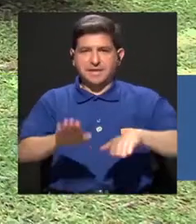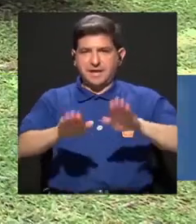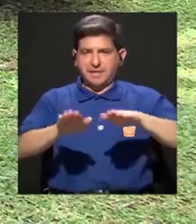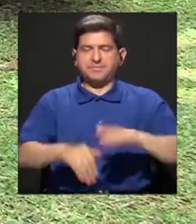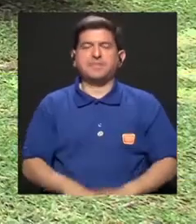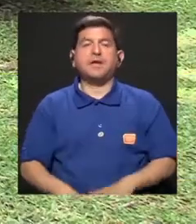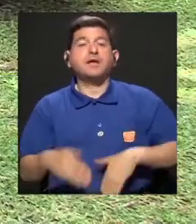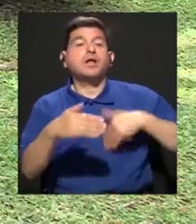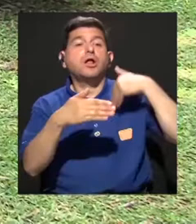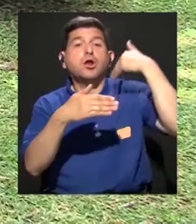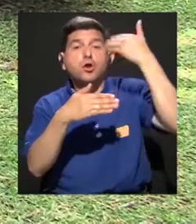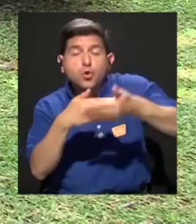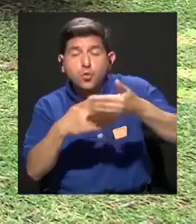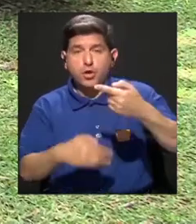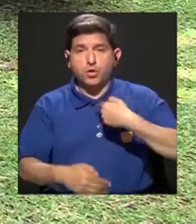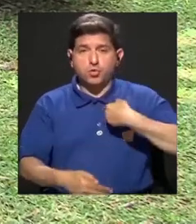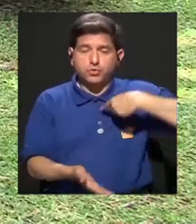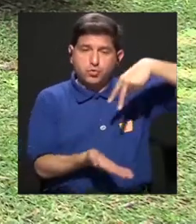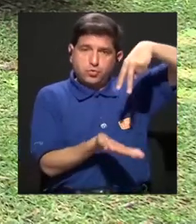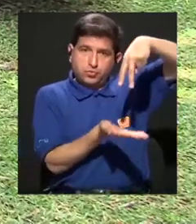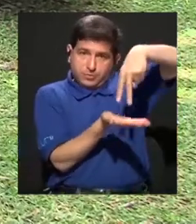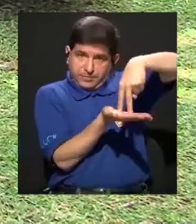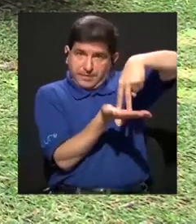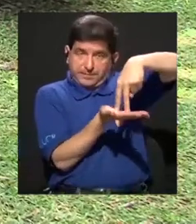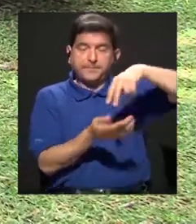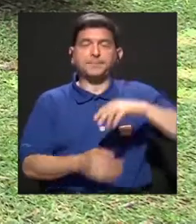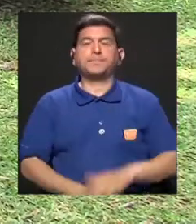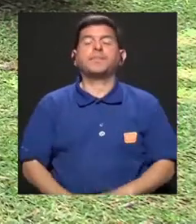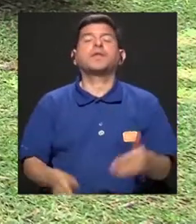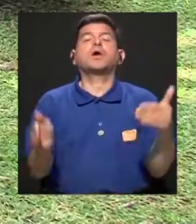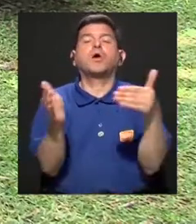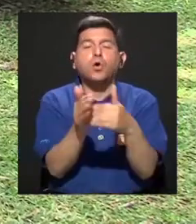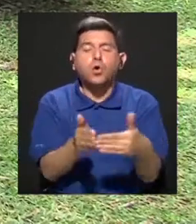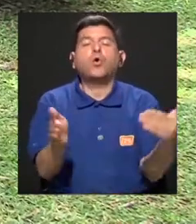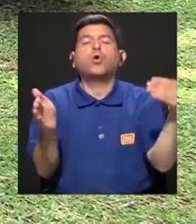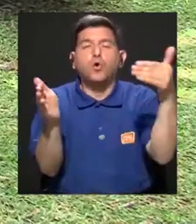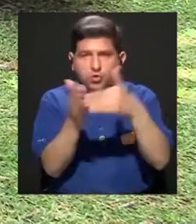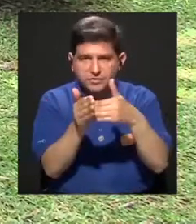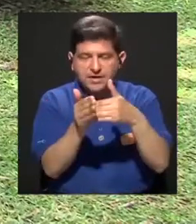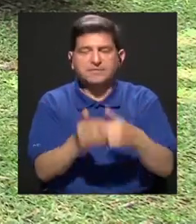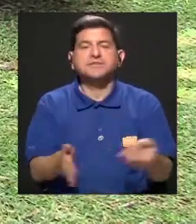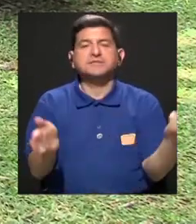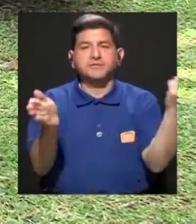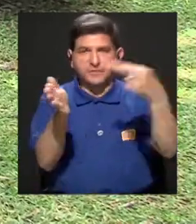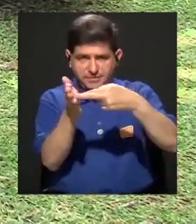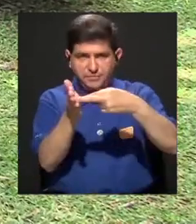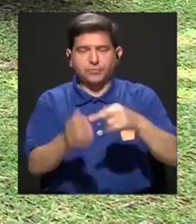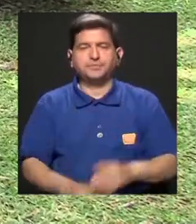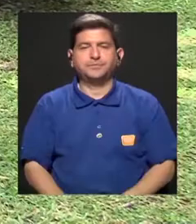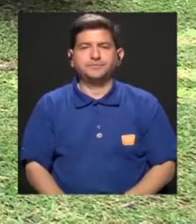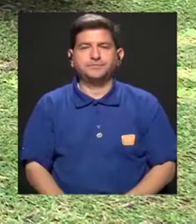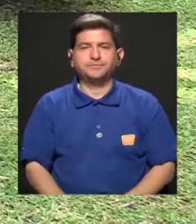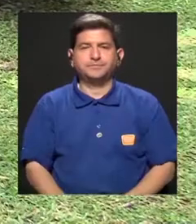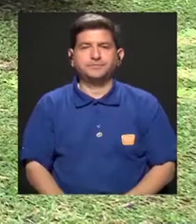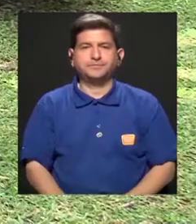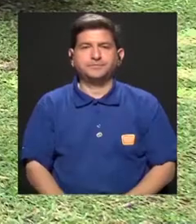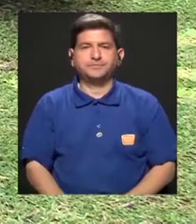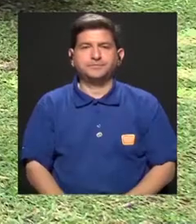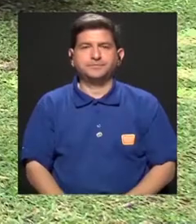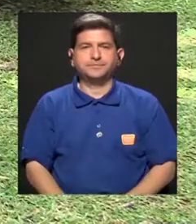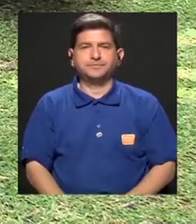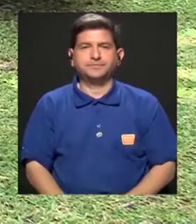pie. Seguidamente me voy a colocar de pie y otra vez me vuelvo a sentar. Me coloco de